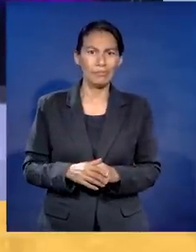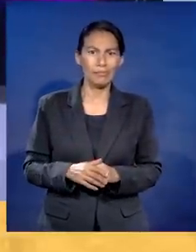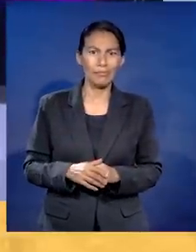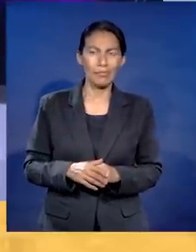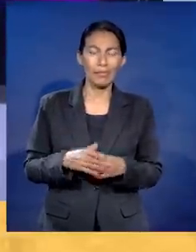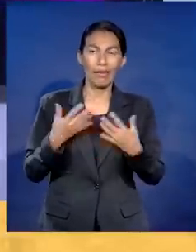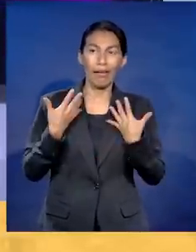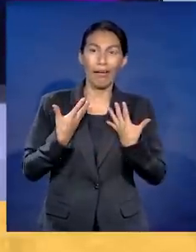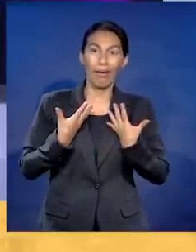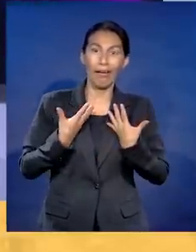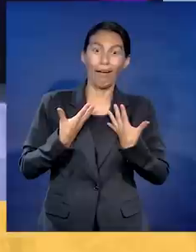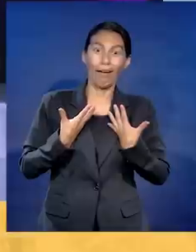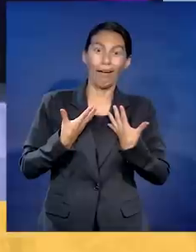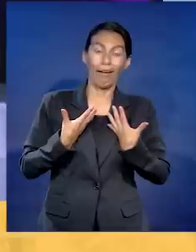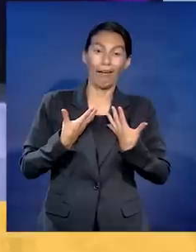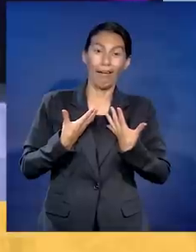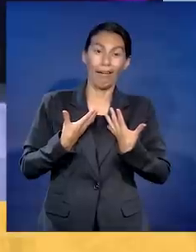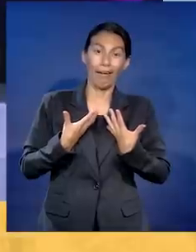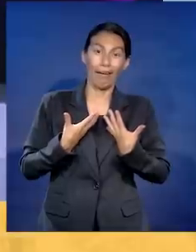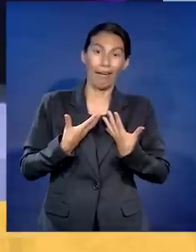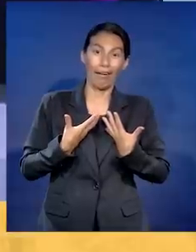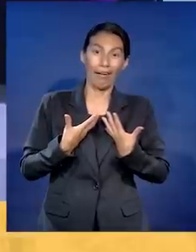No.